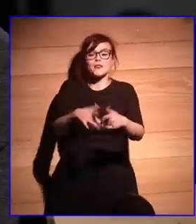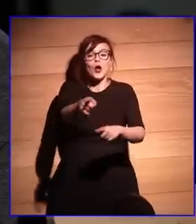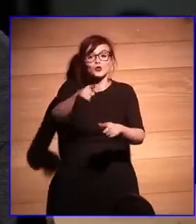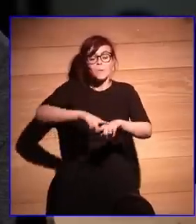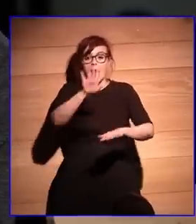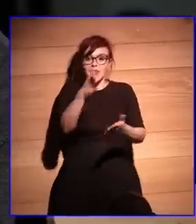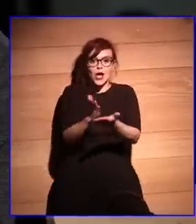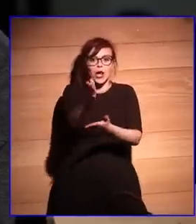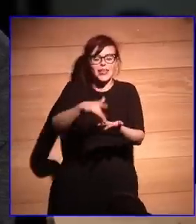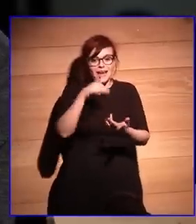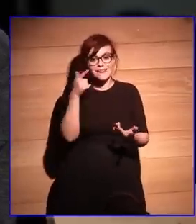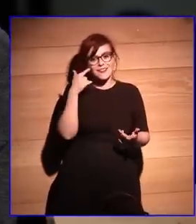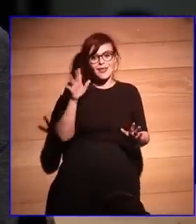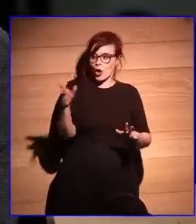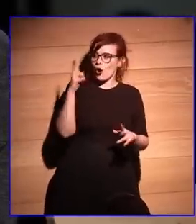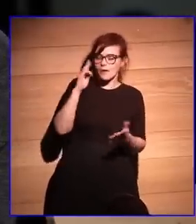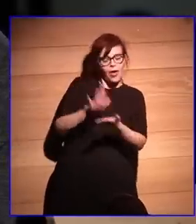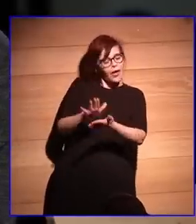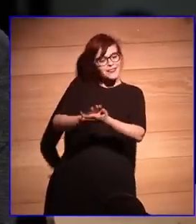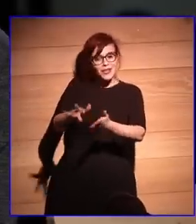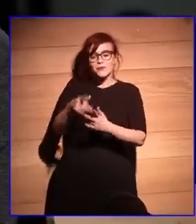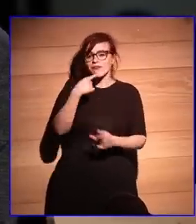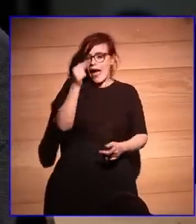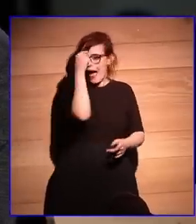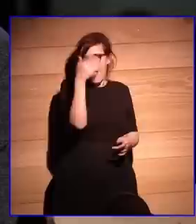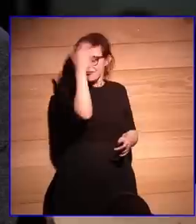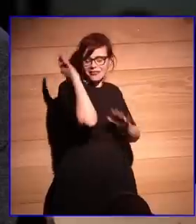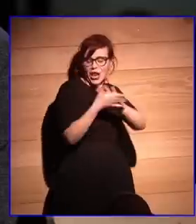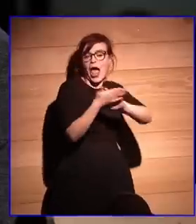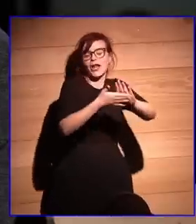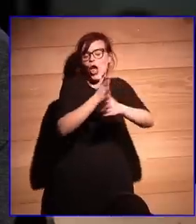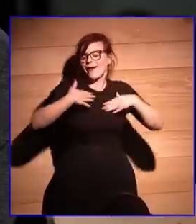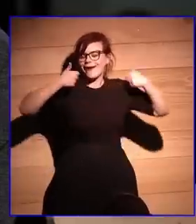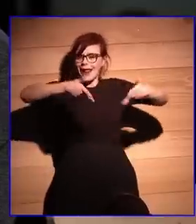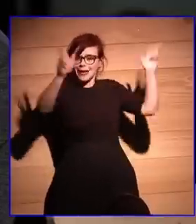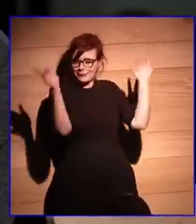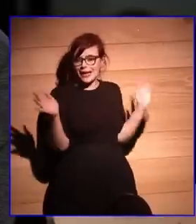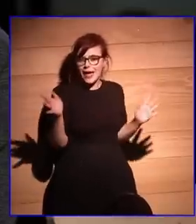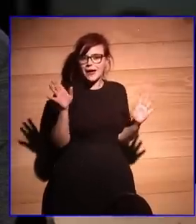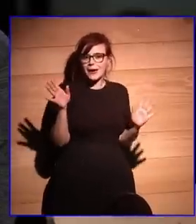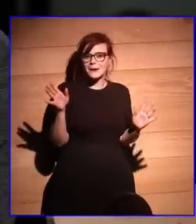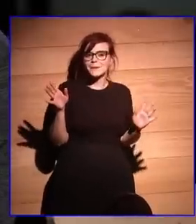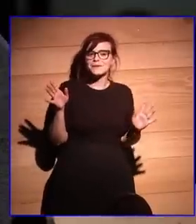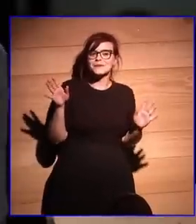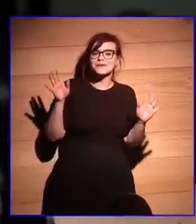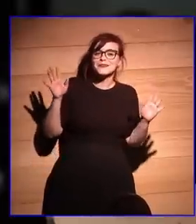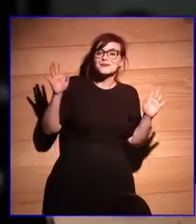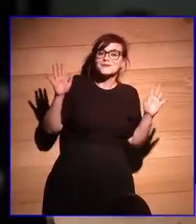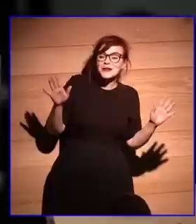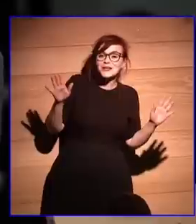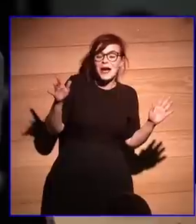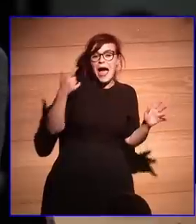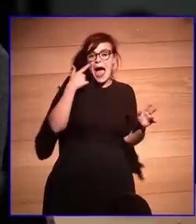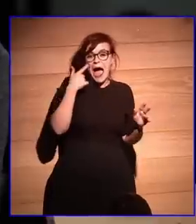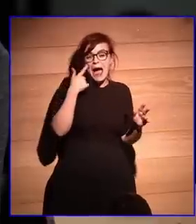Tú tranquilo. Es que tenía miedo, porque... Tú di lo que quieras decir de Gandhi. Pero así como mal... Que no se te quede nada adentro contra